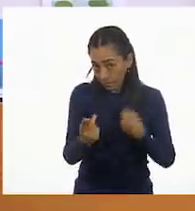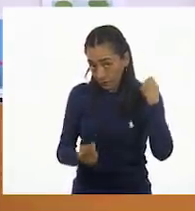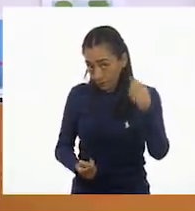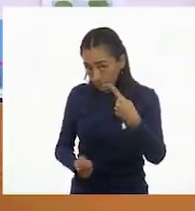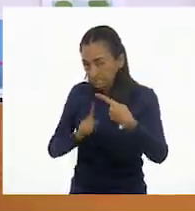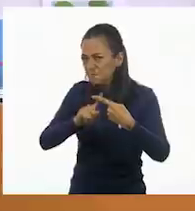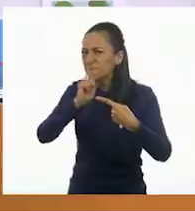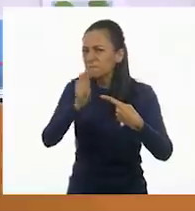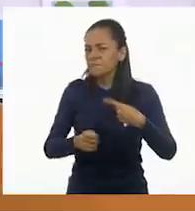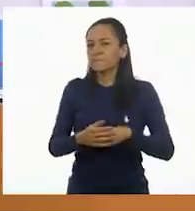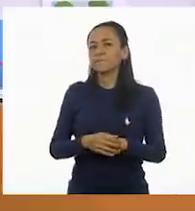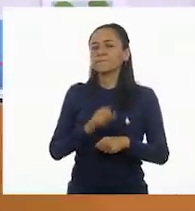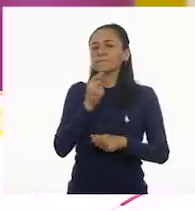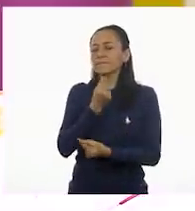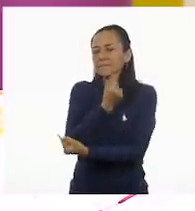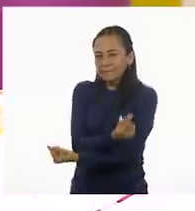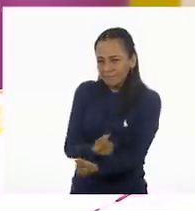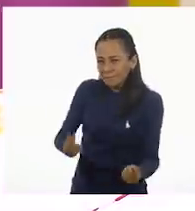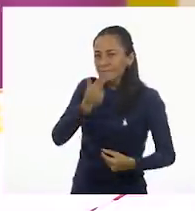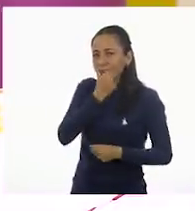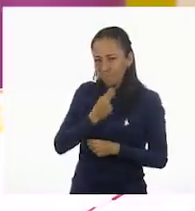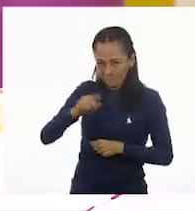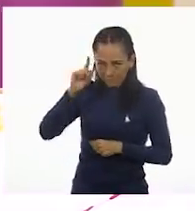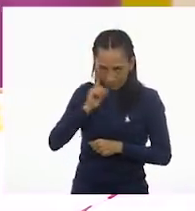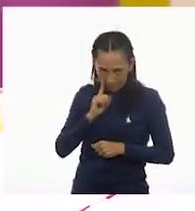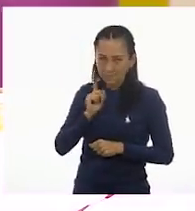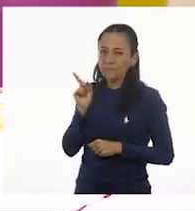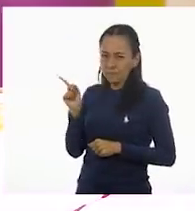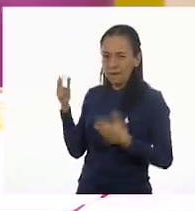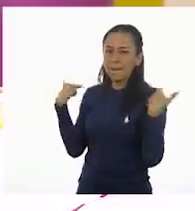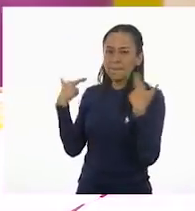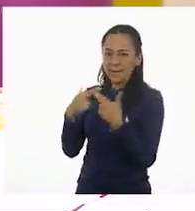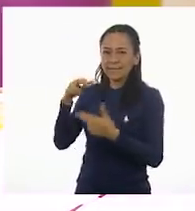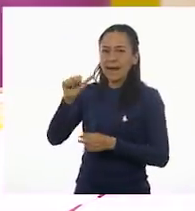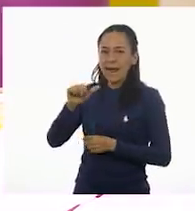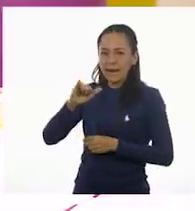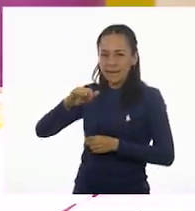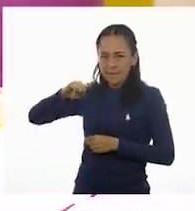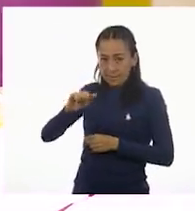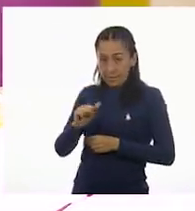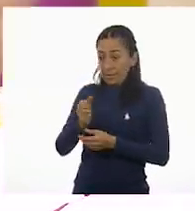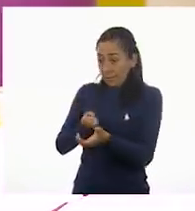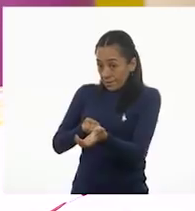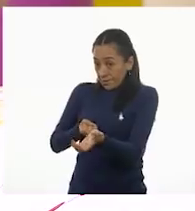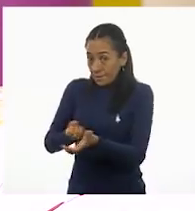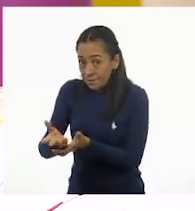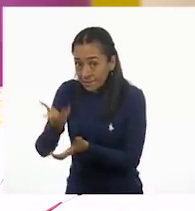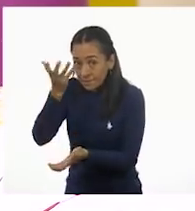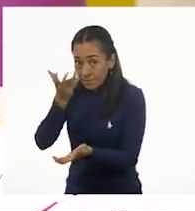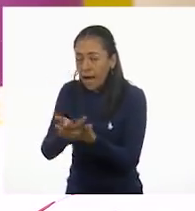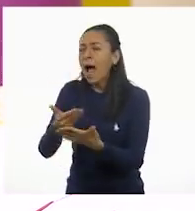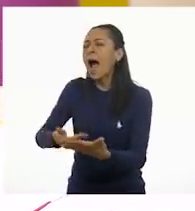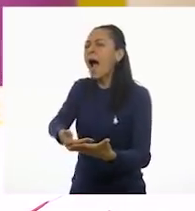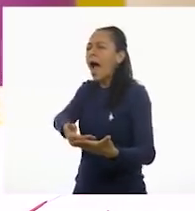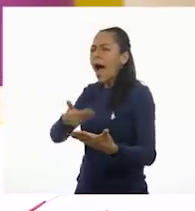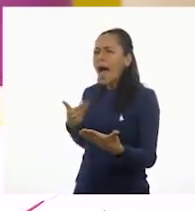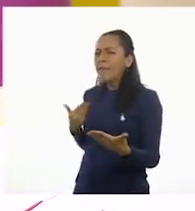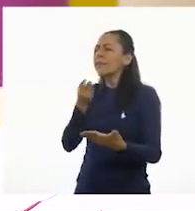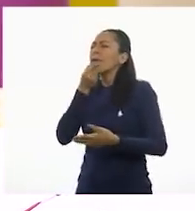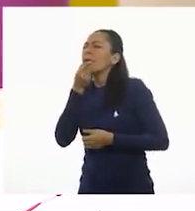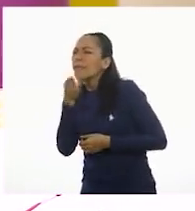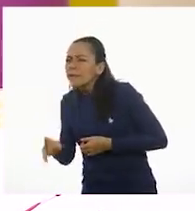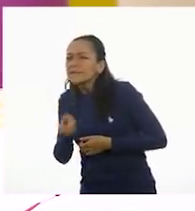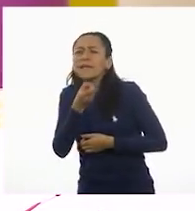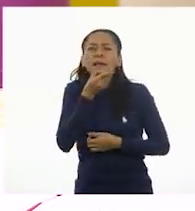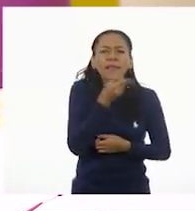a las niñas y los niños la maestra Anita antes de salir al descanso? Ah, yo. Pachito. Que